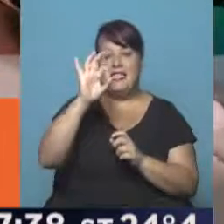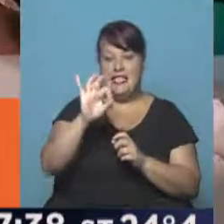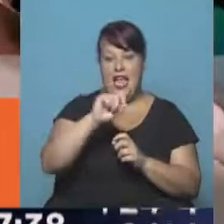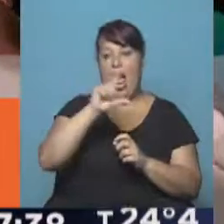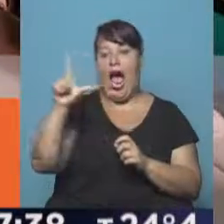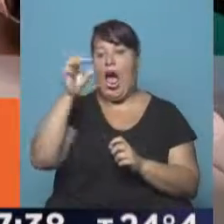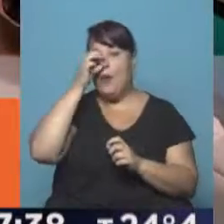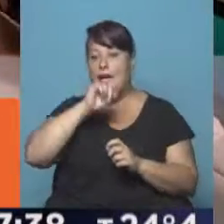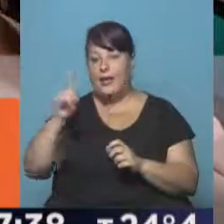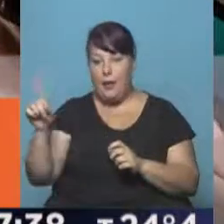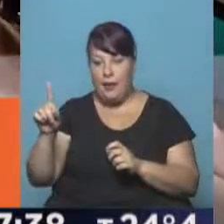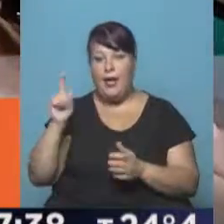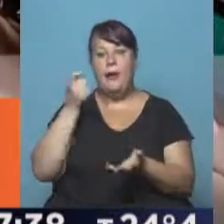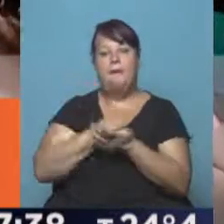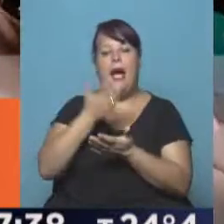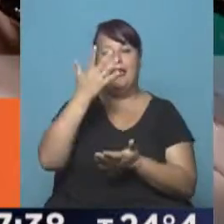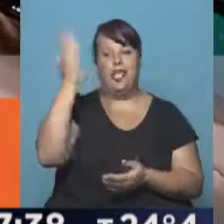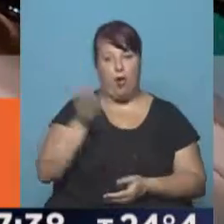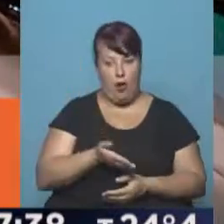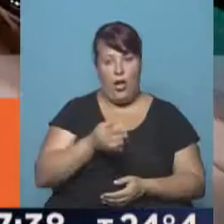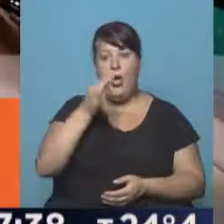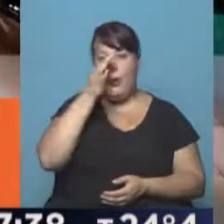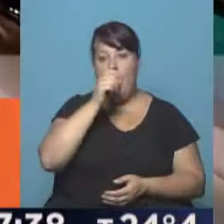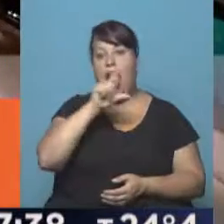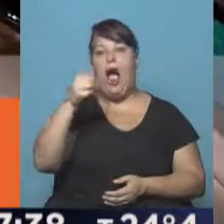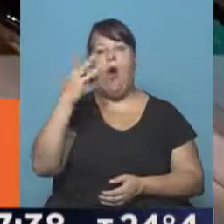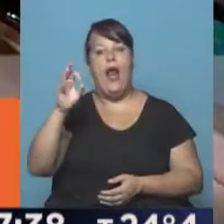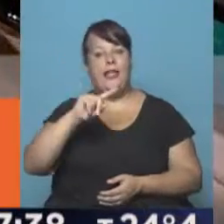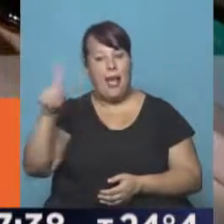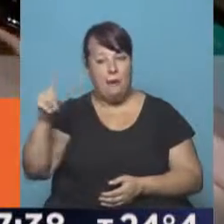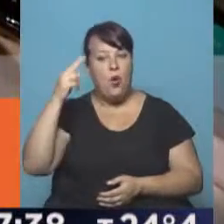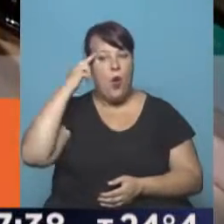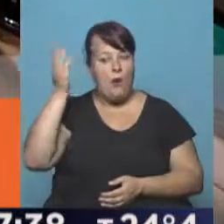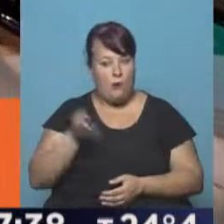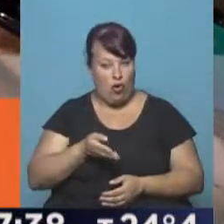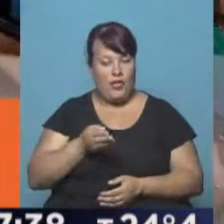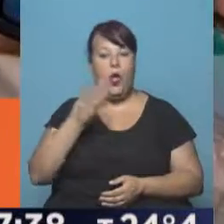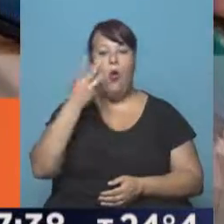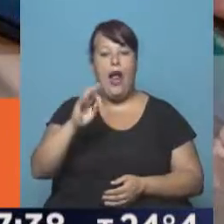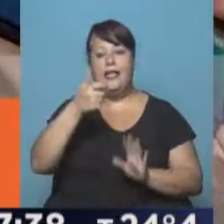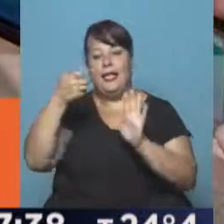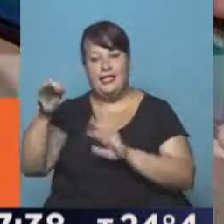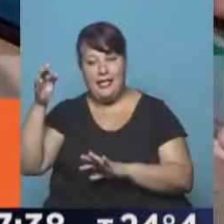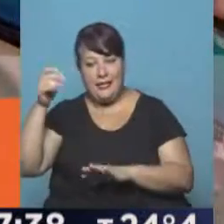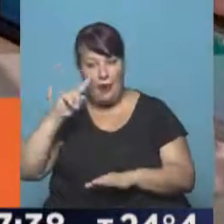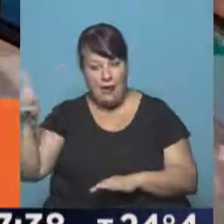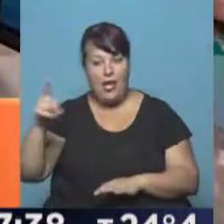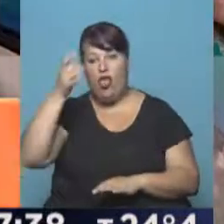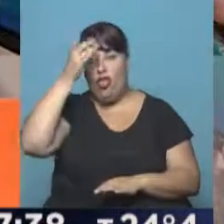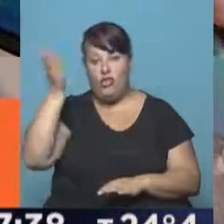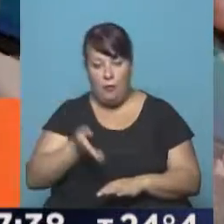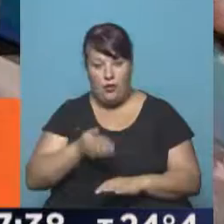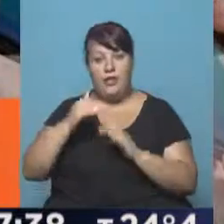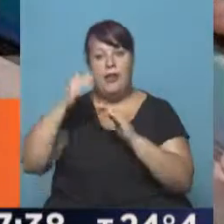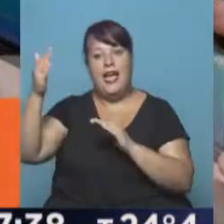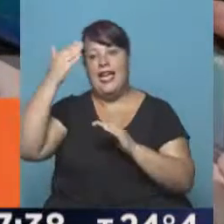a 20 mil, paga el 5%, de 20 a 40 mil. El 9, de 40 a 60, el 12,